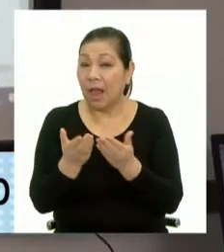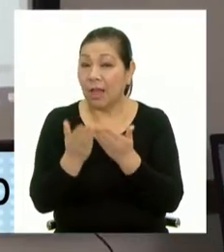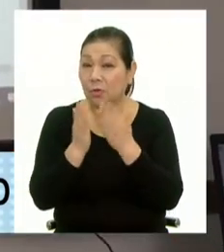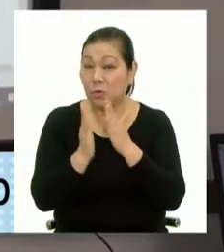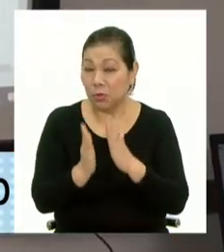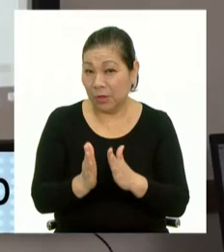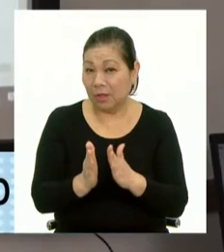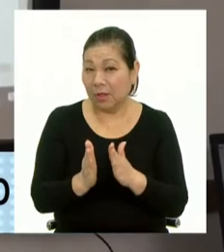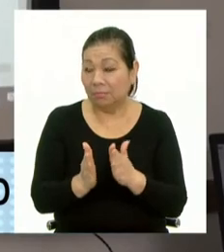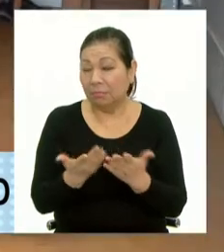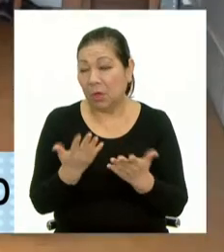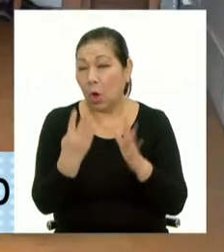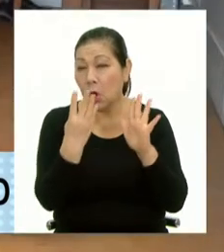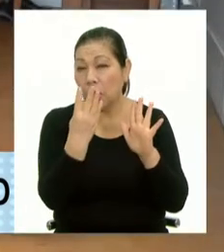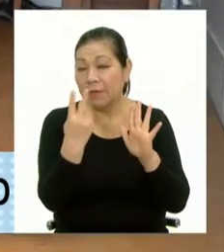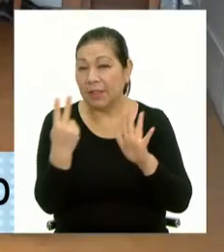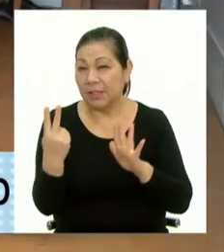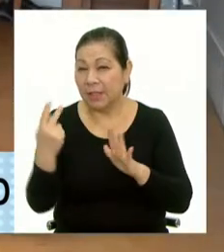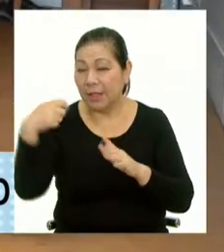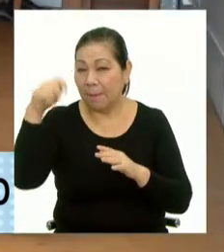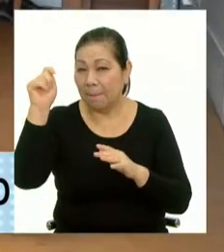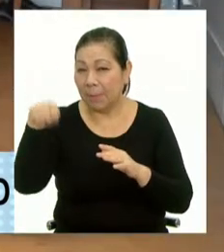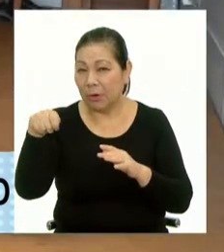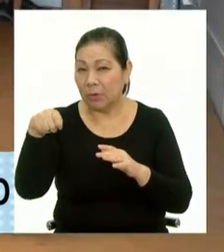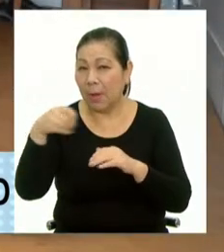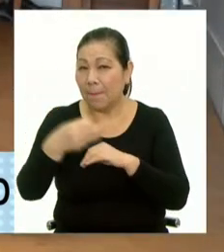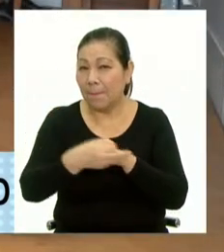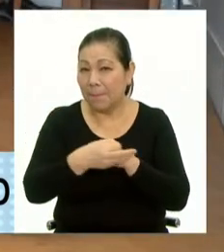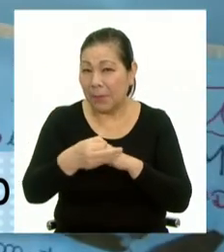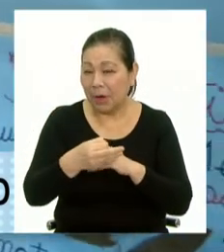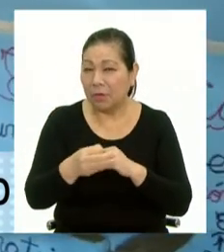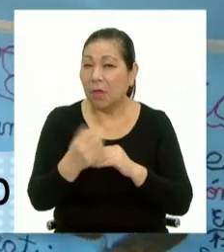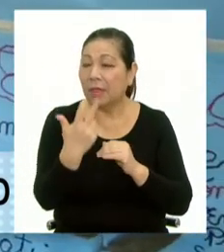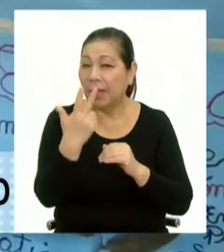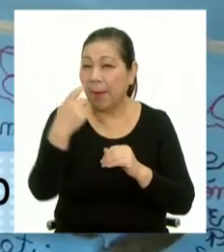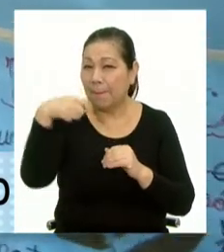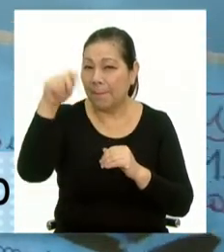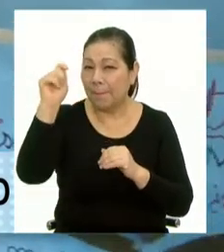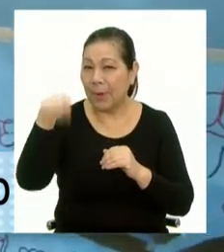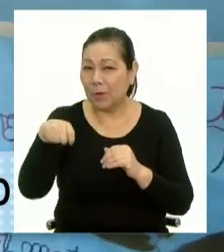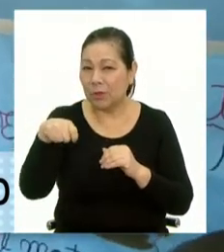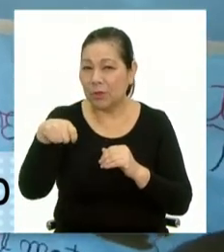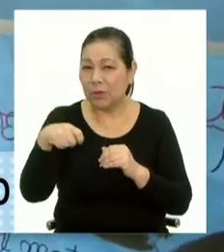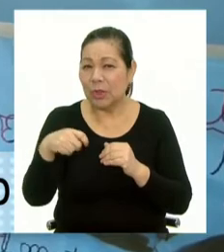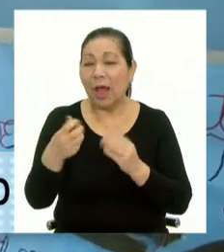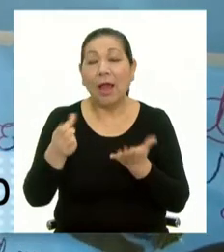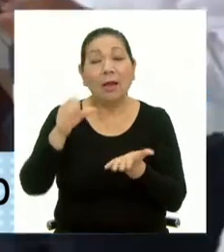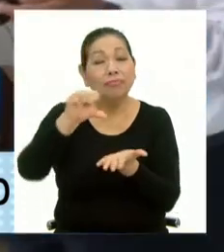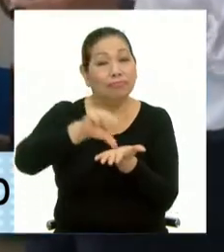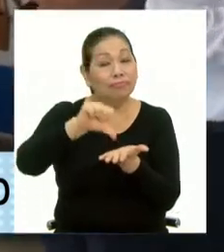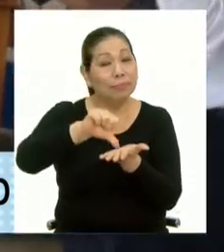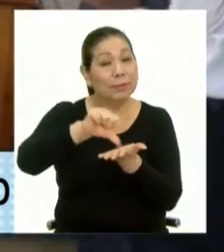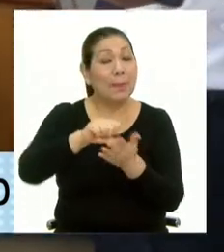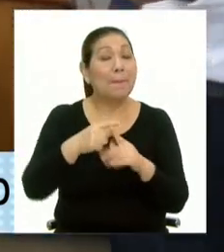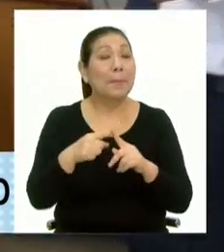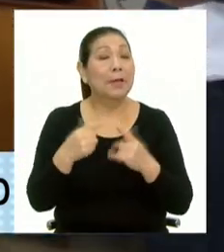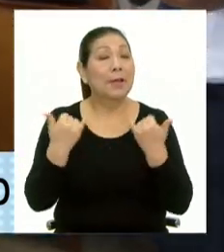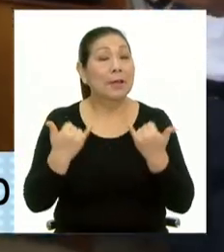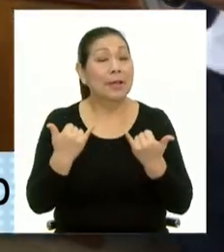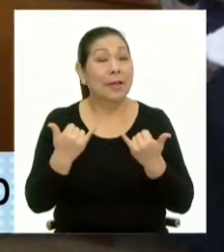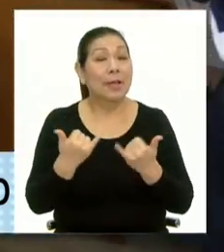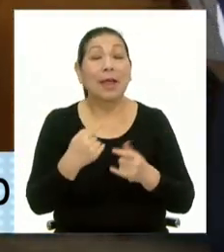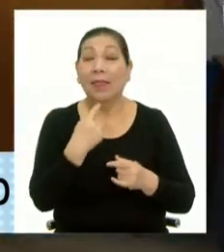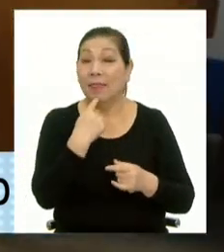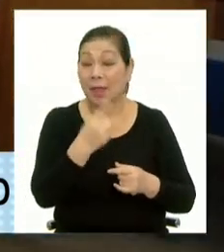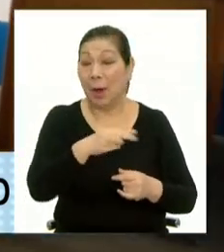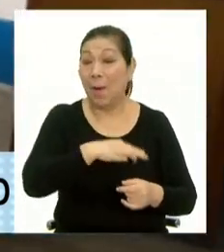cifra que representa el 97% del área rural y un 3% del área urbana. En ese sentido, Cadillo